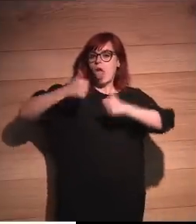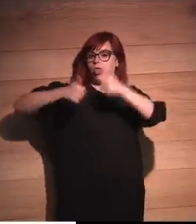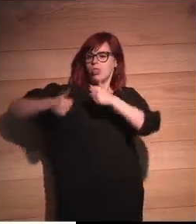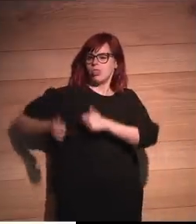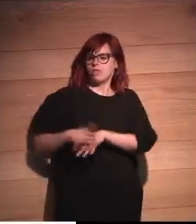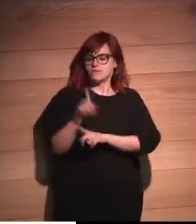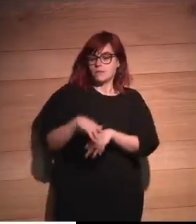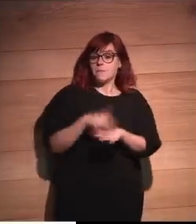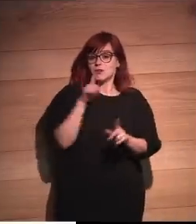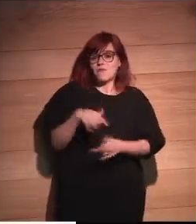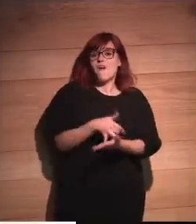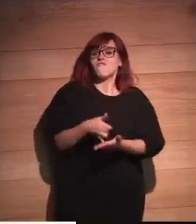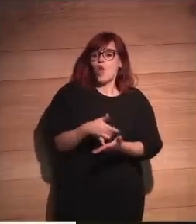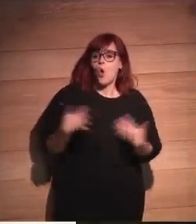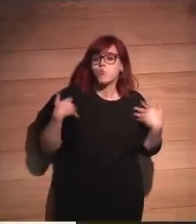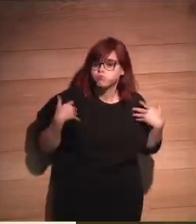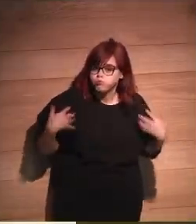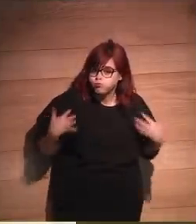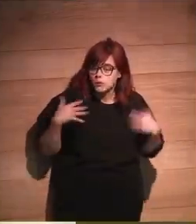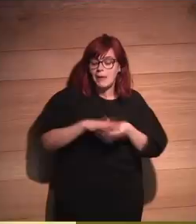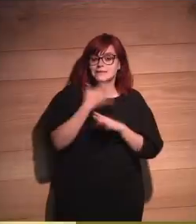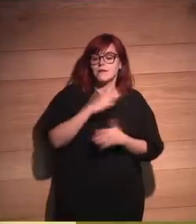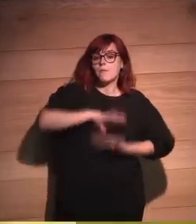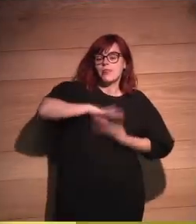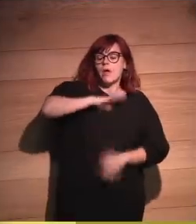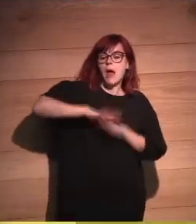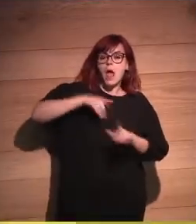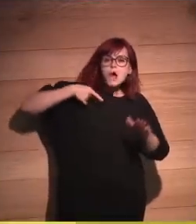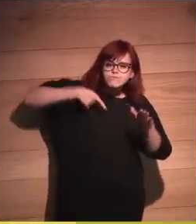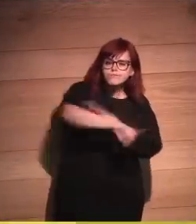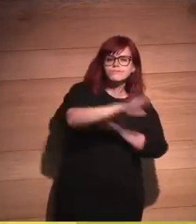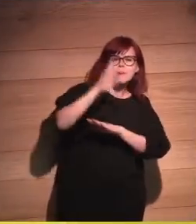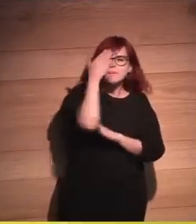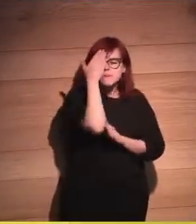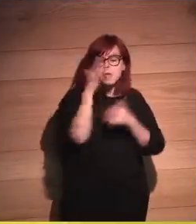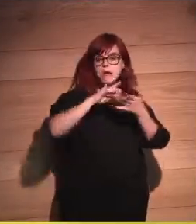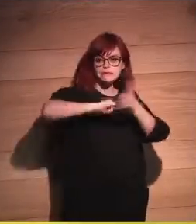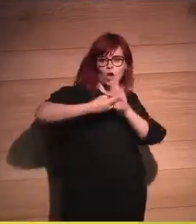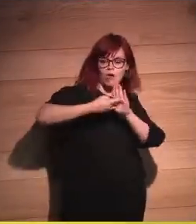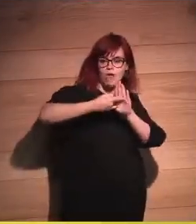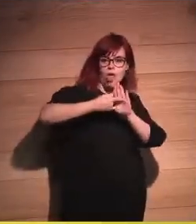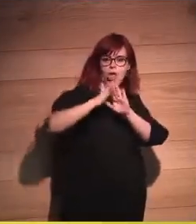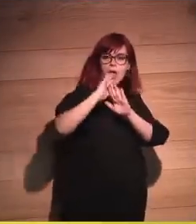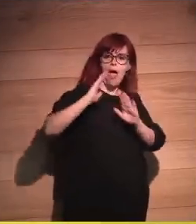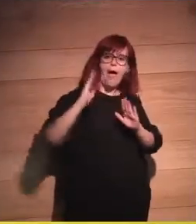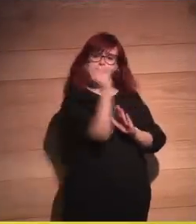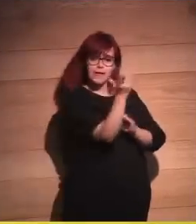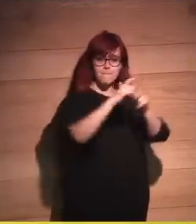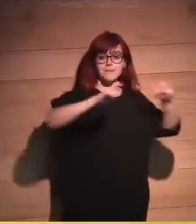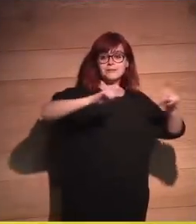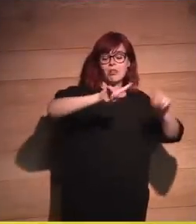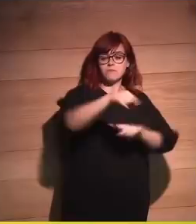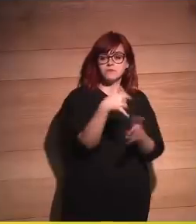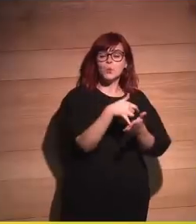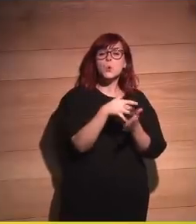y las hace también vulnerables cuando alguien es capaz de utilizar esa tecnología para atacar a esas